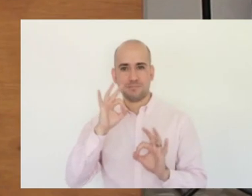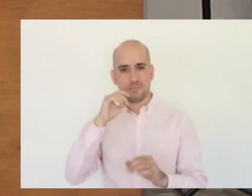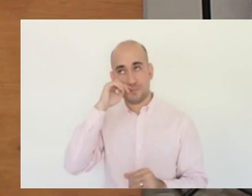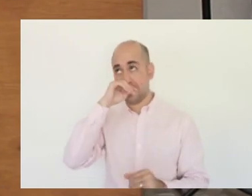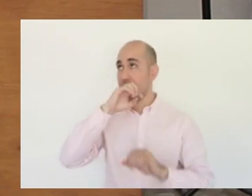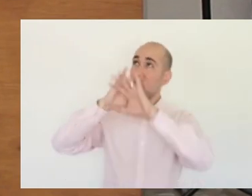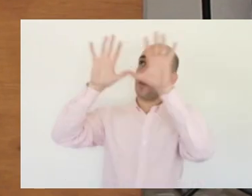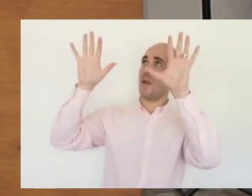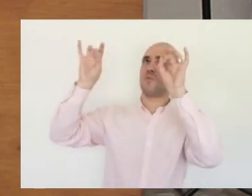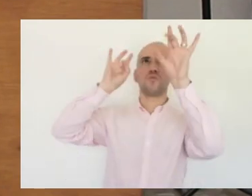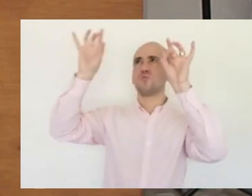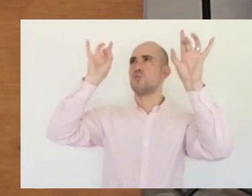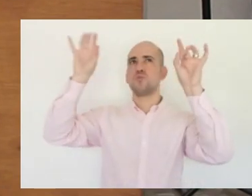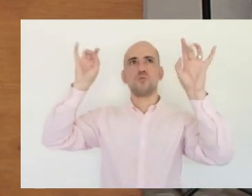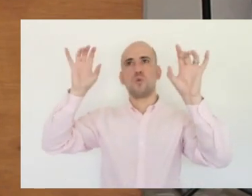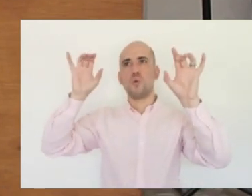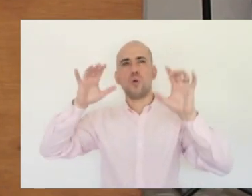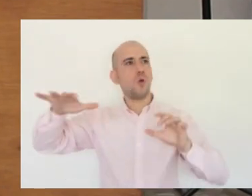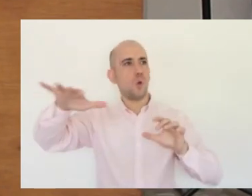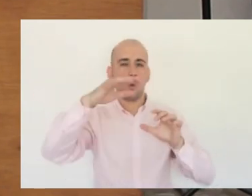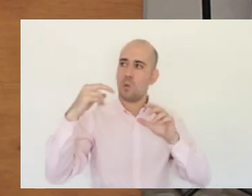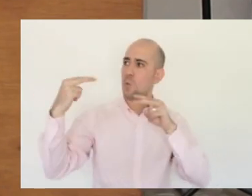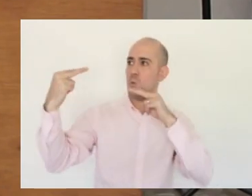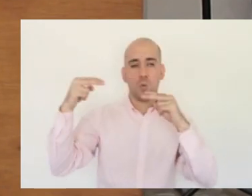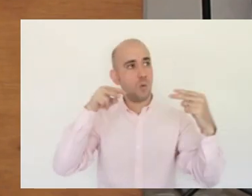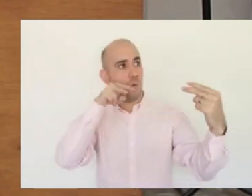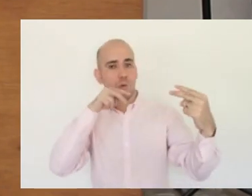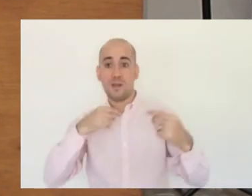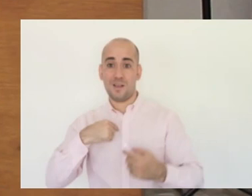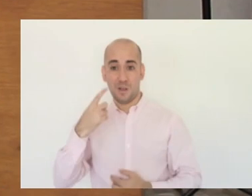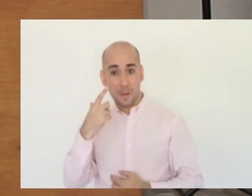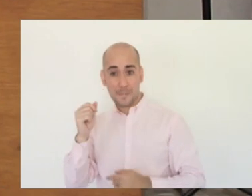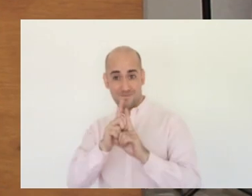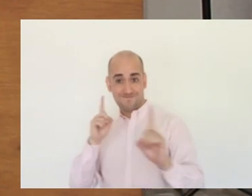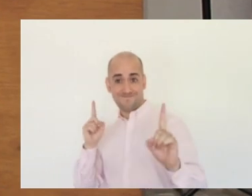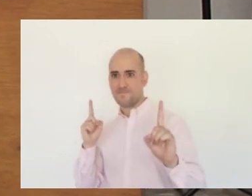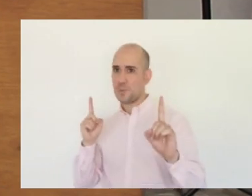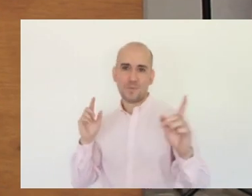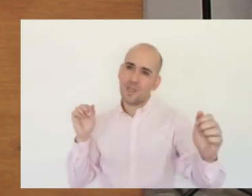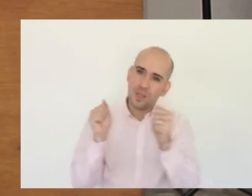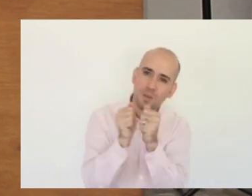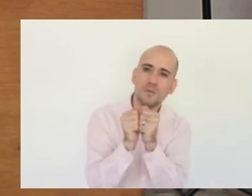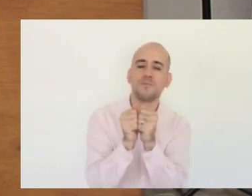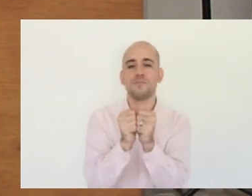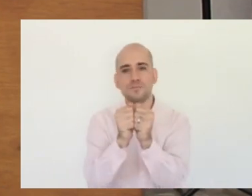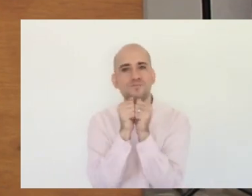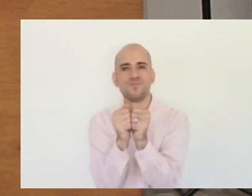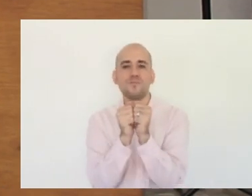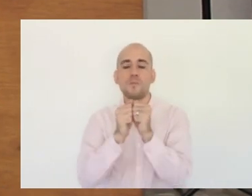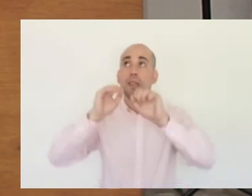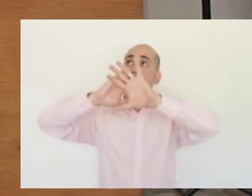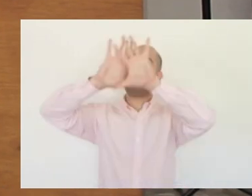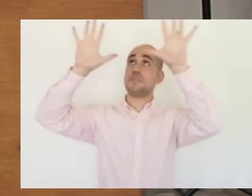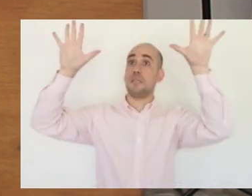y allí mi cruz del sur, mi alrededor son los ojos de todos, y no me siento al margen, ahora ya sé que no me siento al